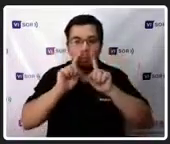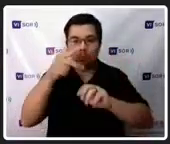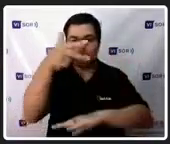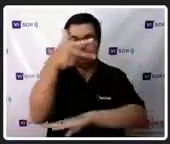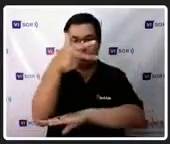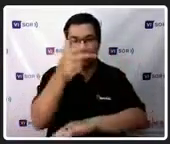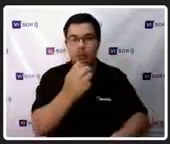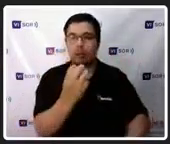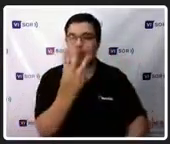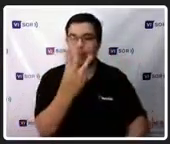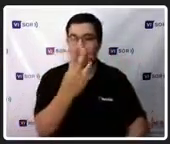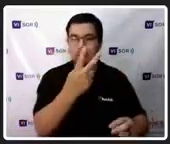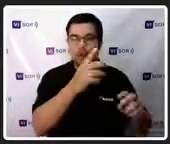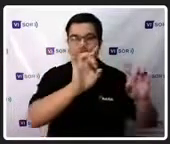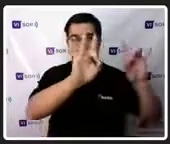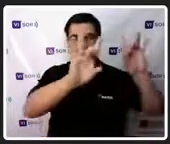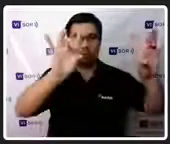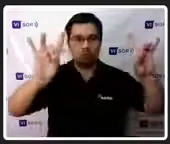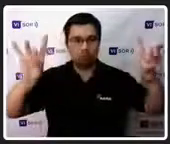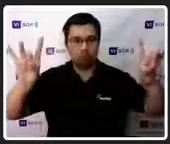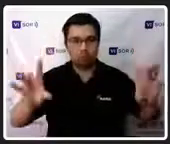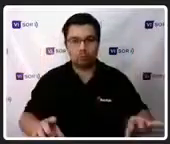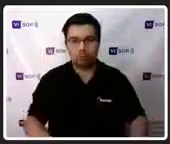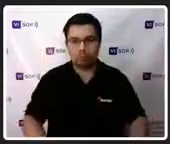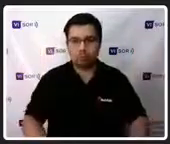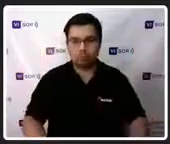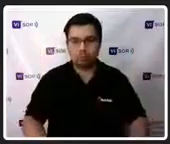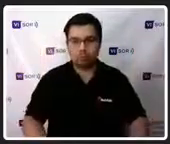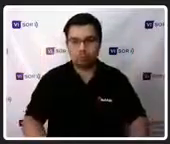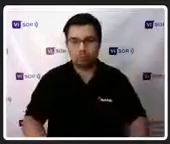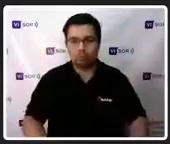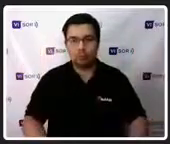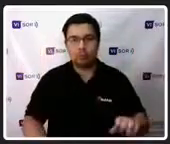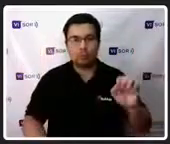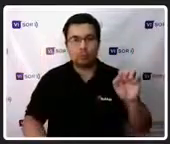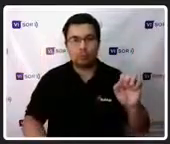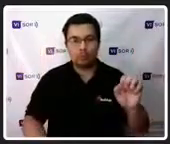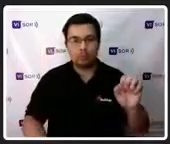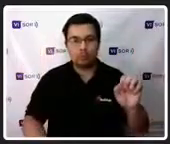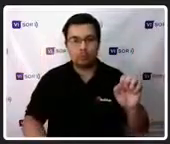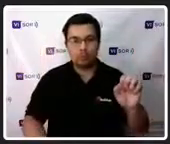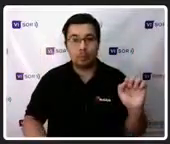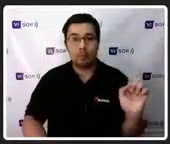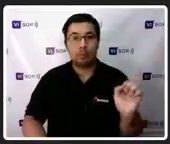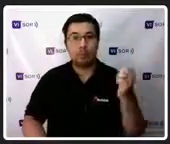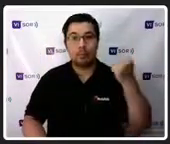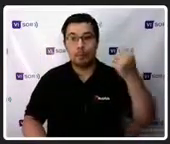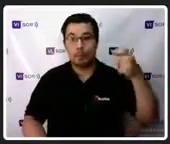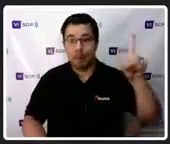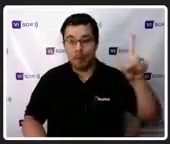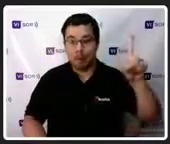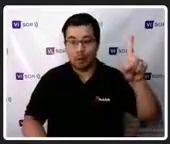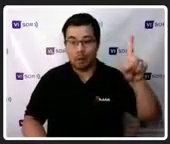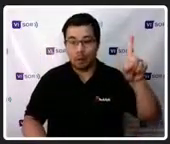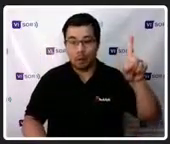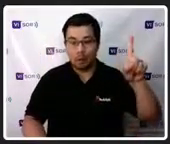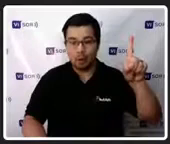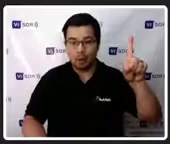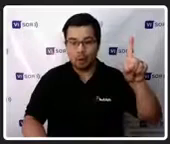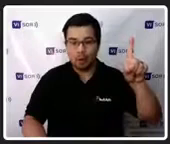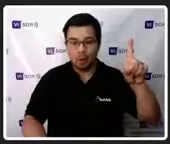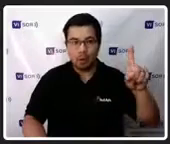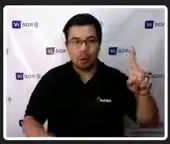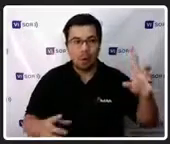mar. Pero lo que pusimos a prueba, el experimento que hicimos, fue bacán, porque juntamos muchos estudiantes del Duoc que hicieron la